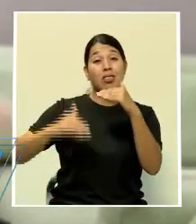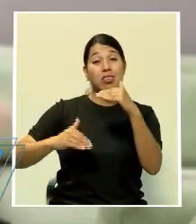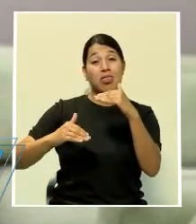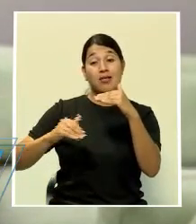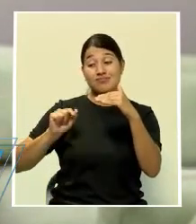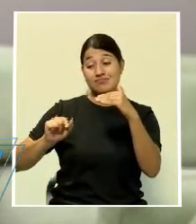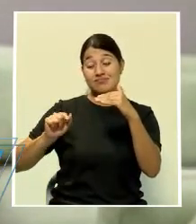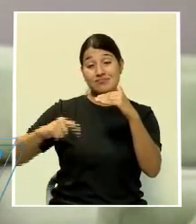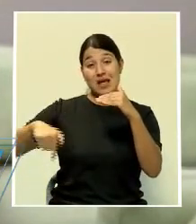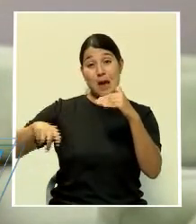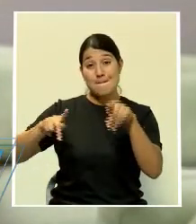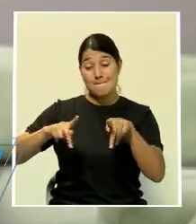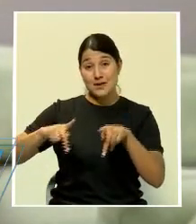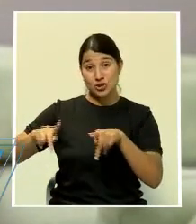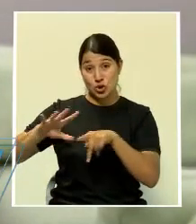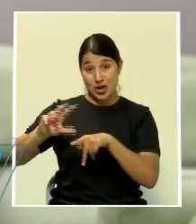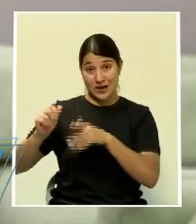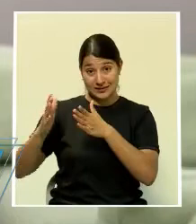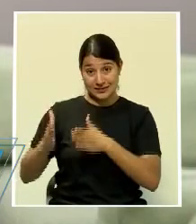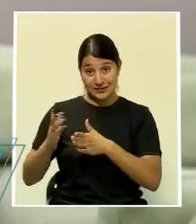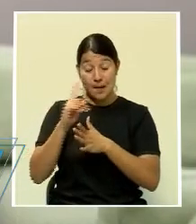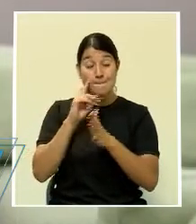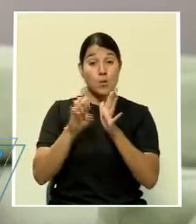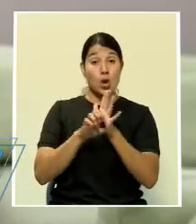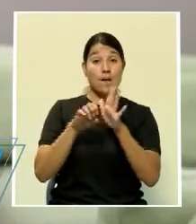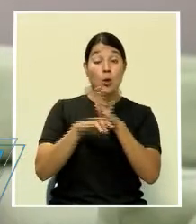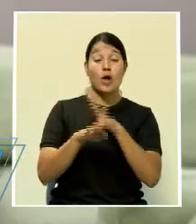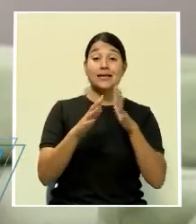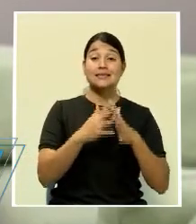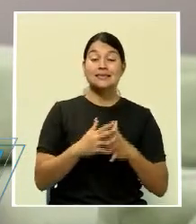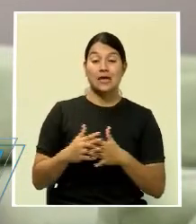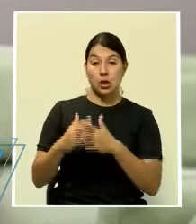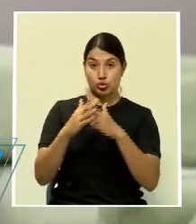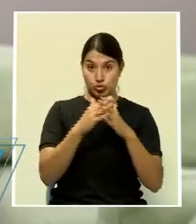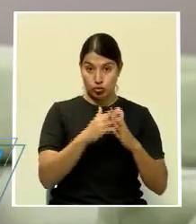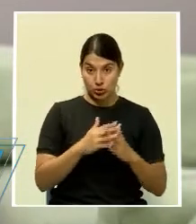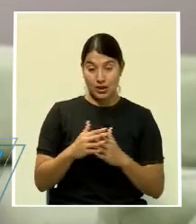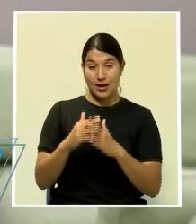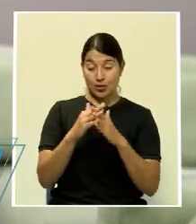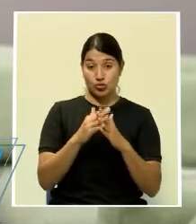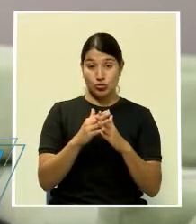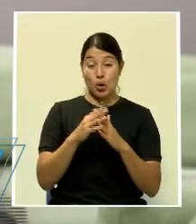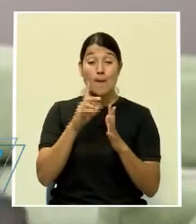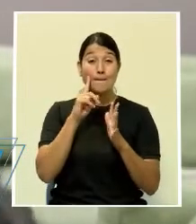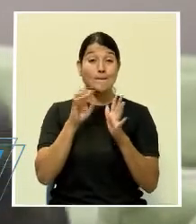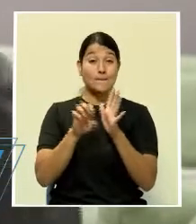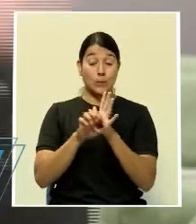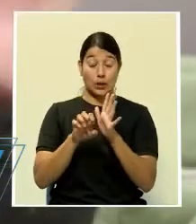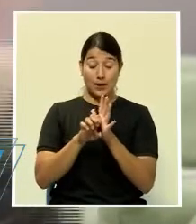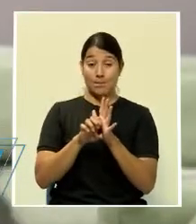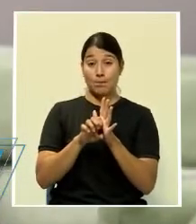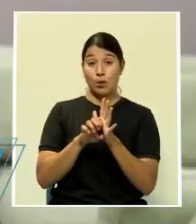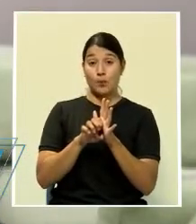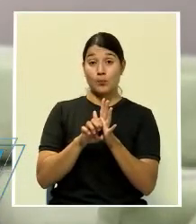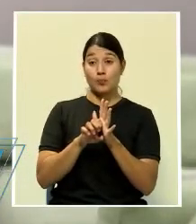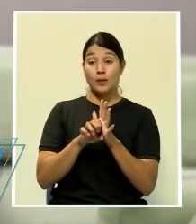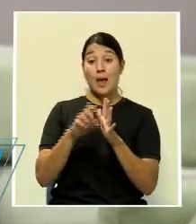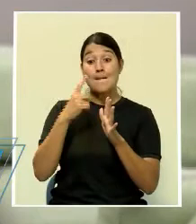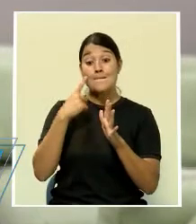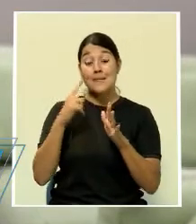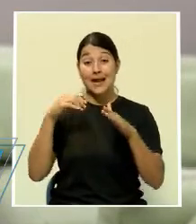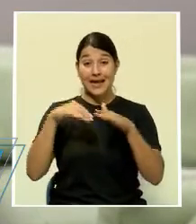ejemplo, en los Estados Unidos, las diferencias entre el ingreso entre